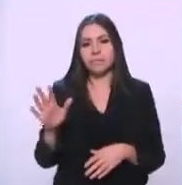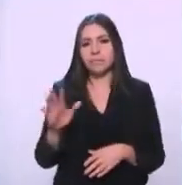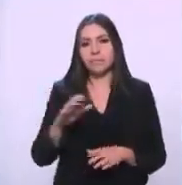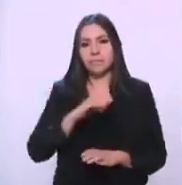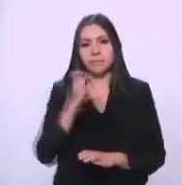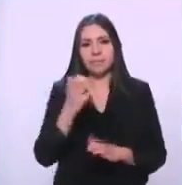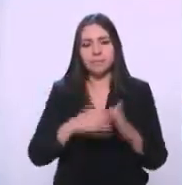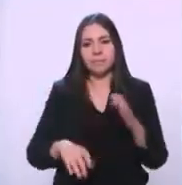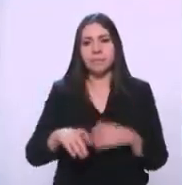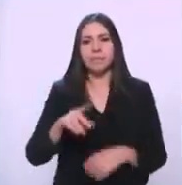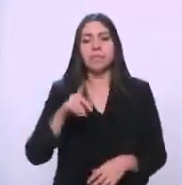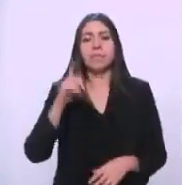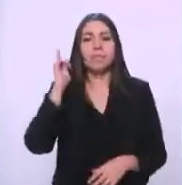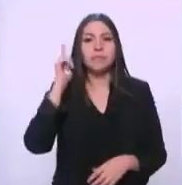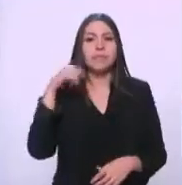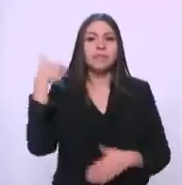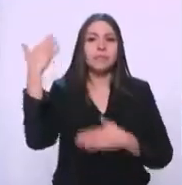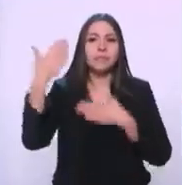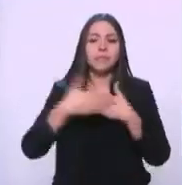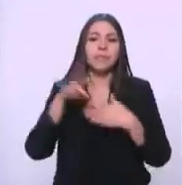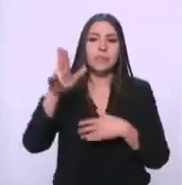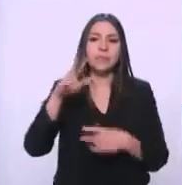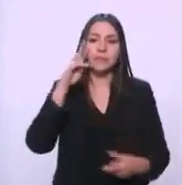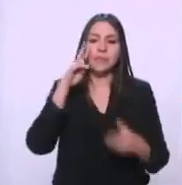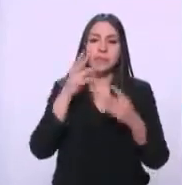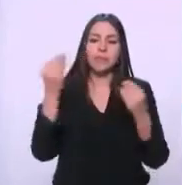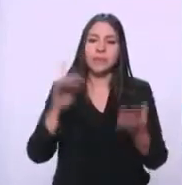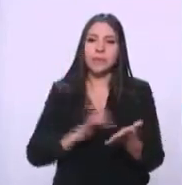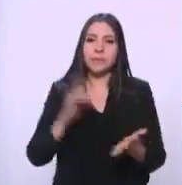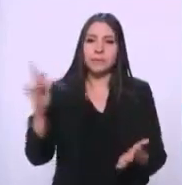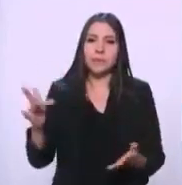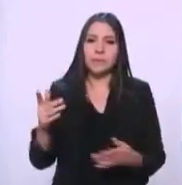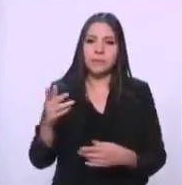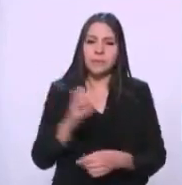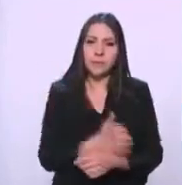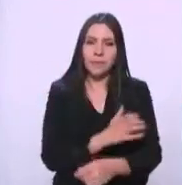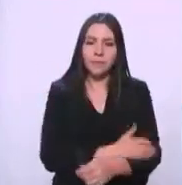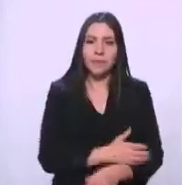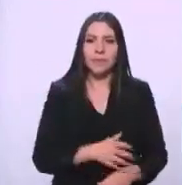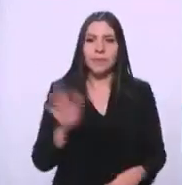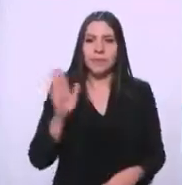despedir. Nos esperamos ver contigo el próximo martes. Muchas gracias por estar con nosotros. Buenas noches. Bye.